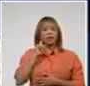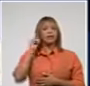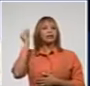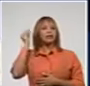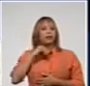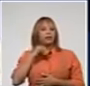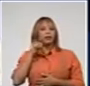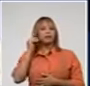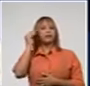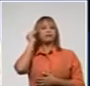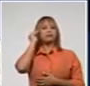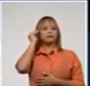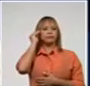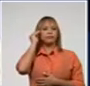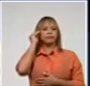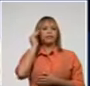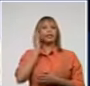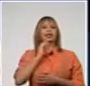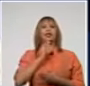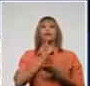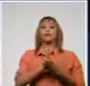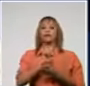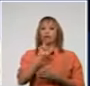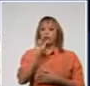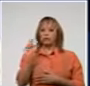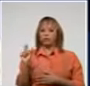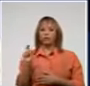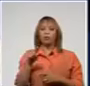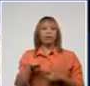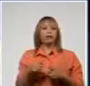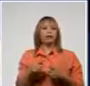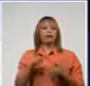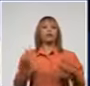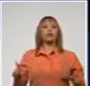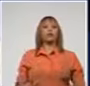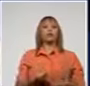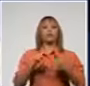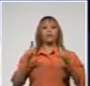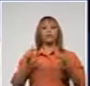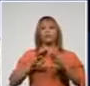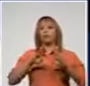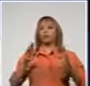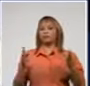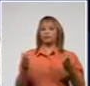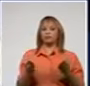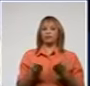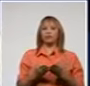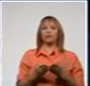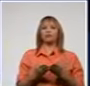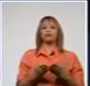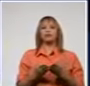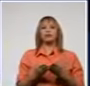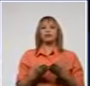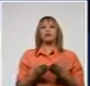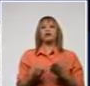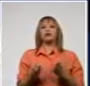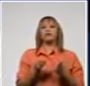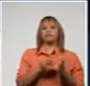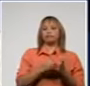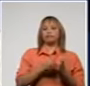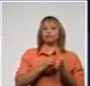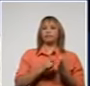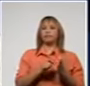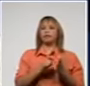conciencia, la suficiente educación como para cumplir con todo lo que está planteado, que no hace